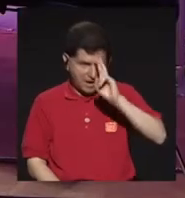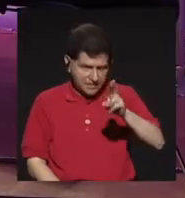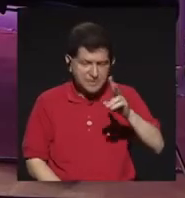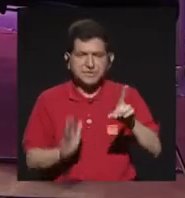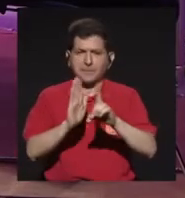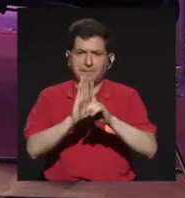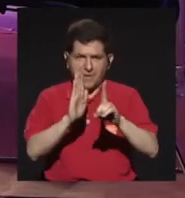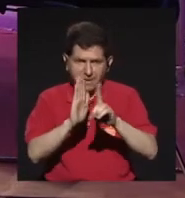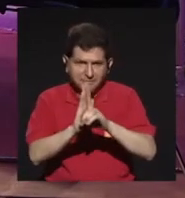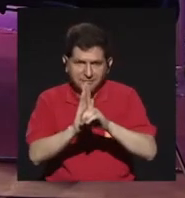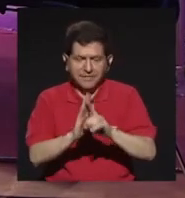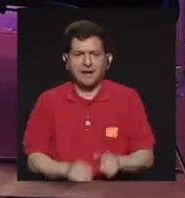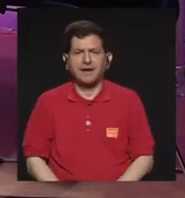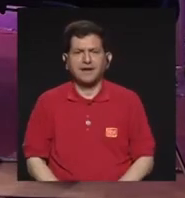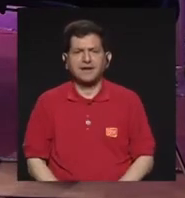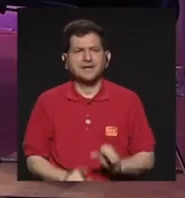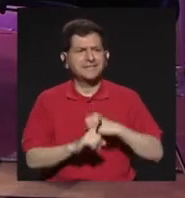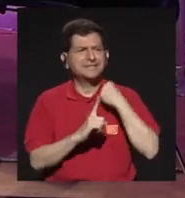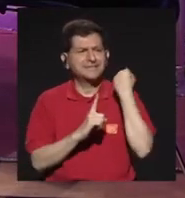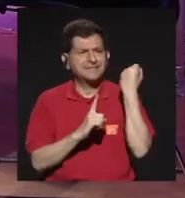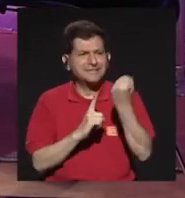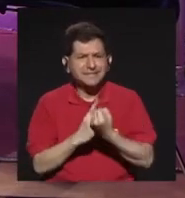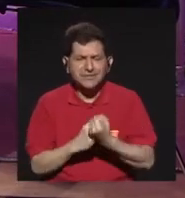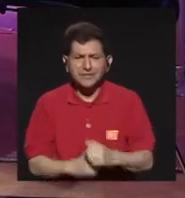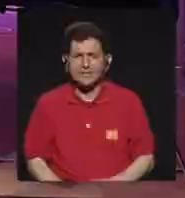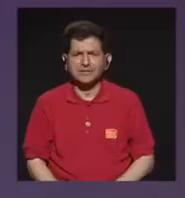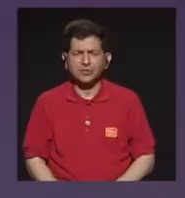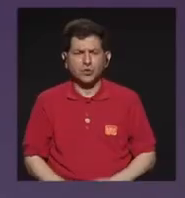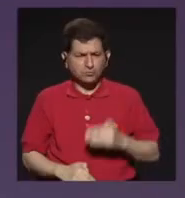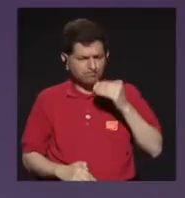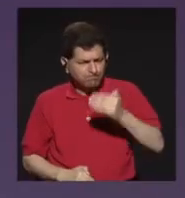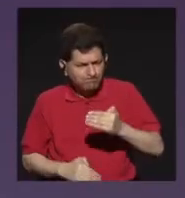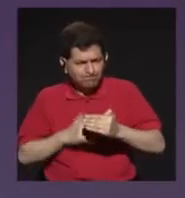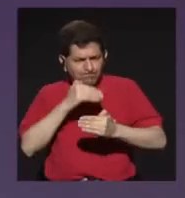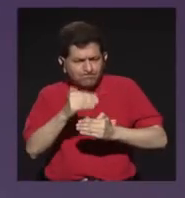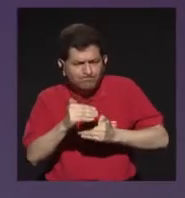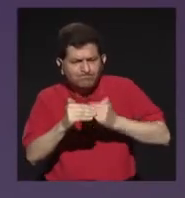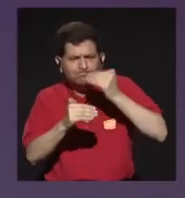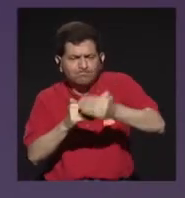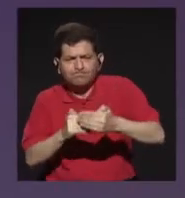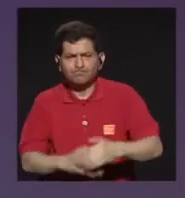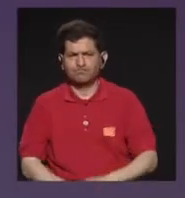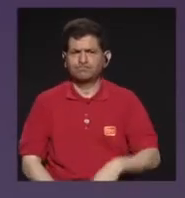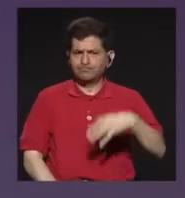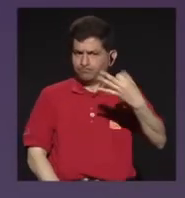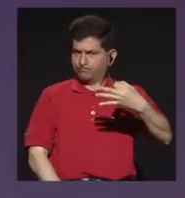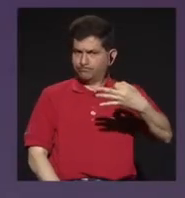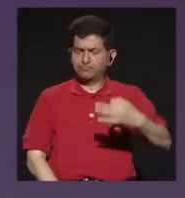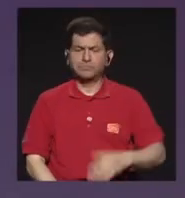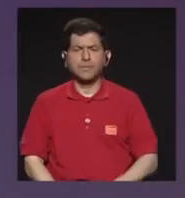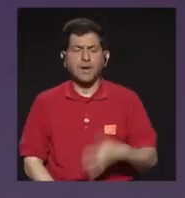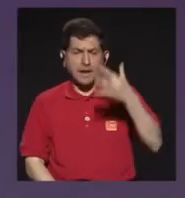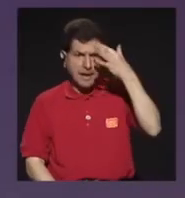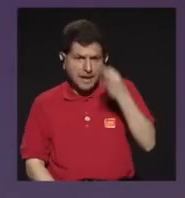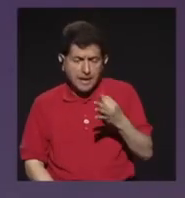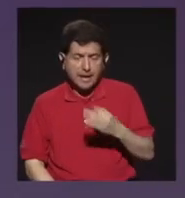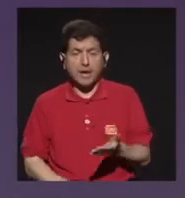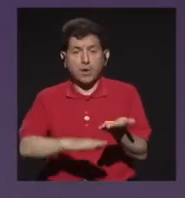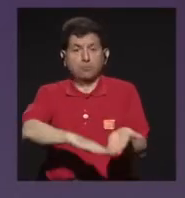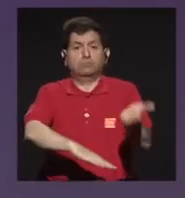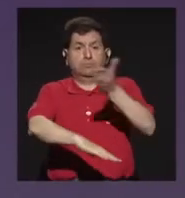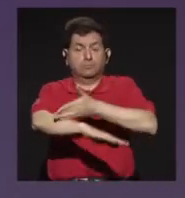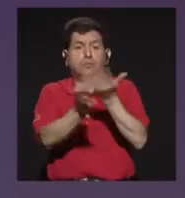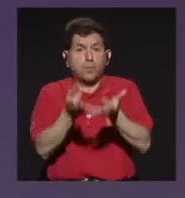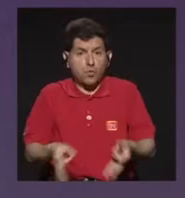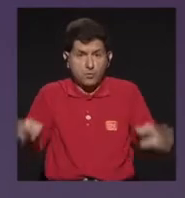derechos se ha ido consolidando poco a poco y bueno, creo que un paso gigantesco